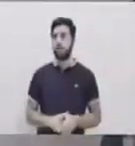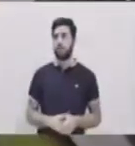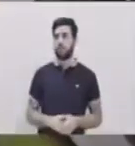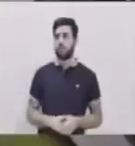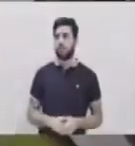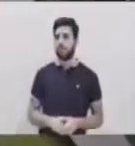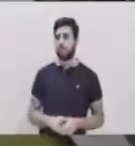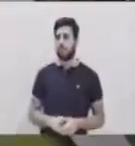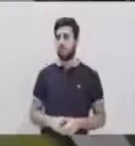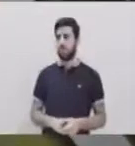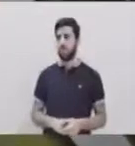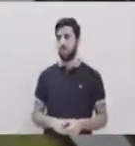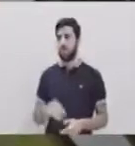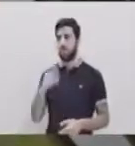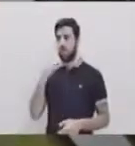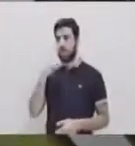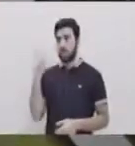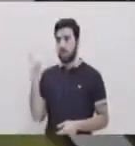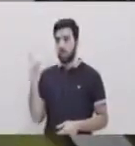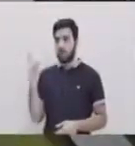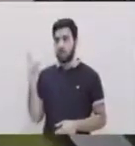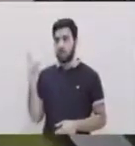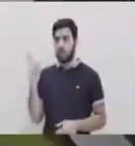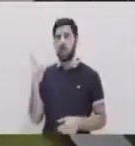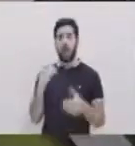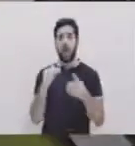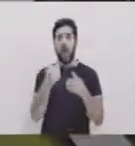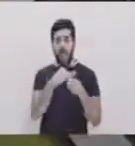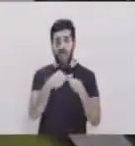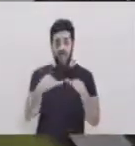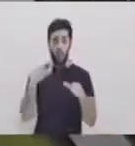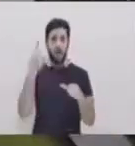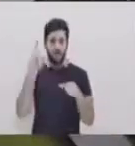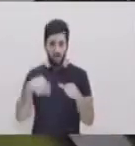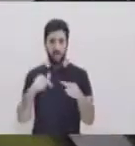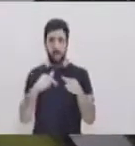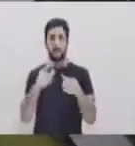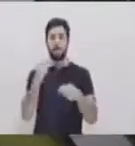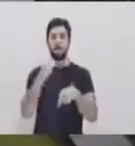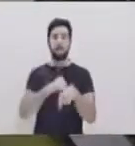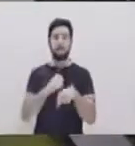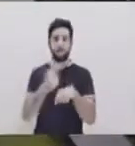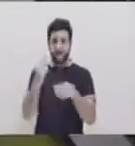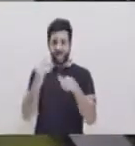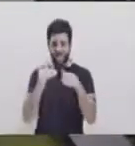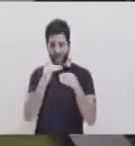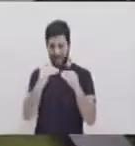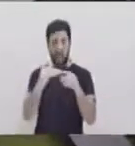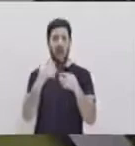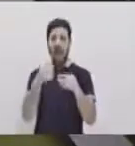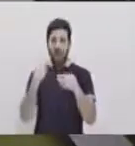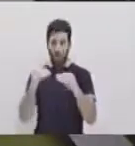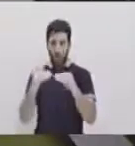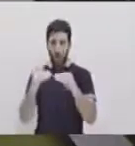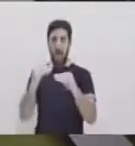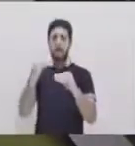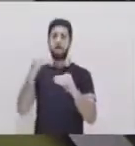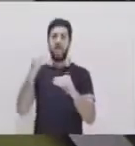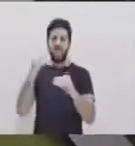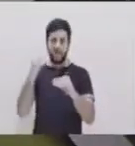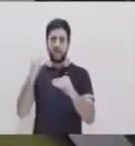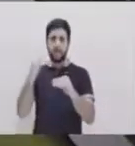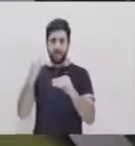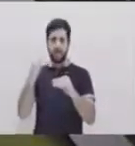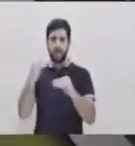Y esa cantidad de agua sí debe de sobrepasar el nivel de las piedritas y lo que tengamos